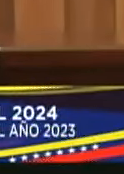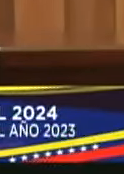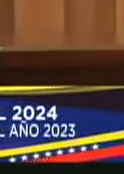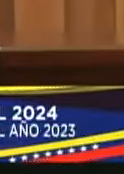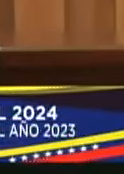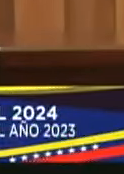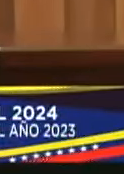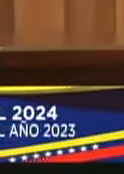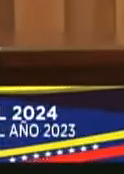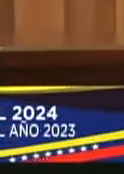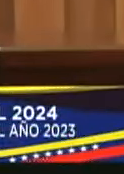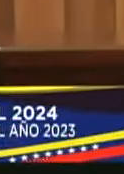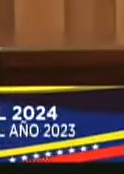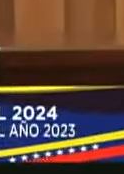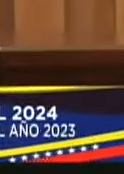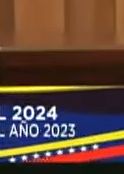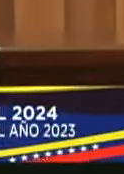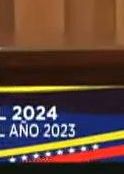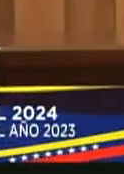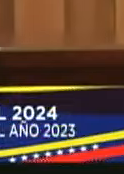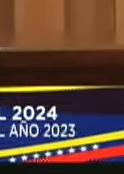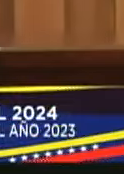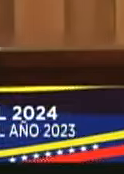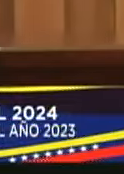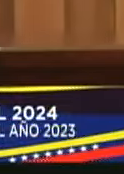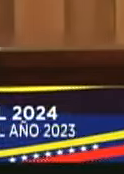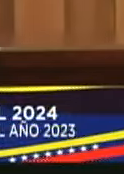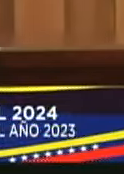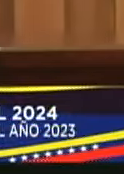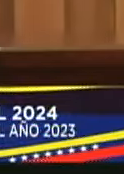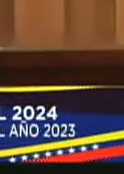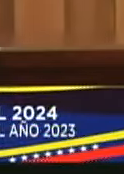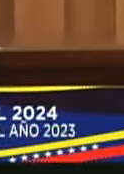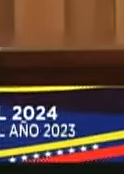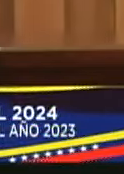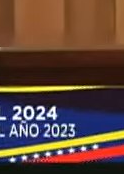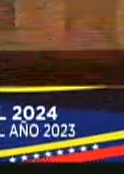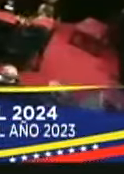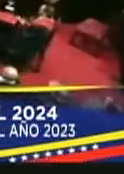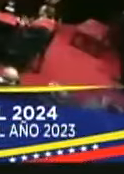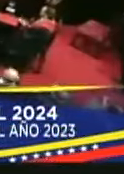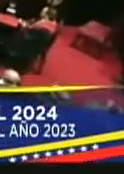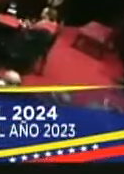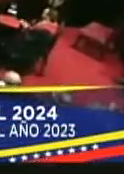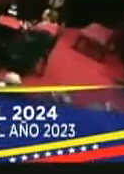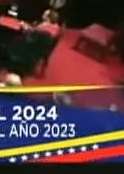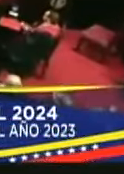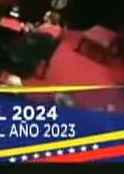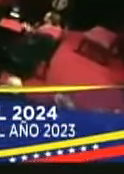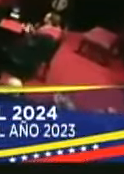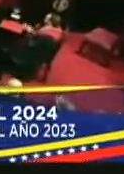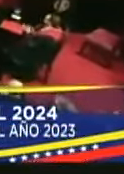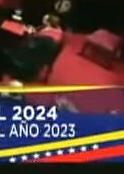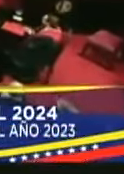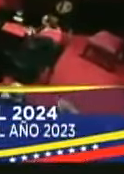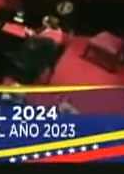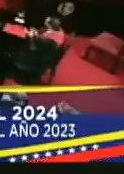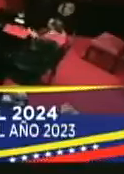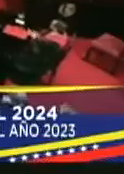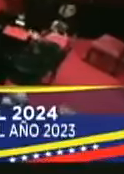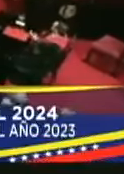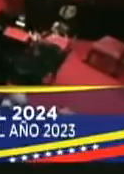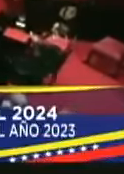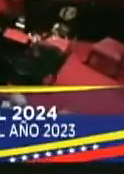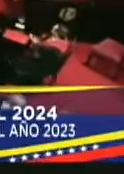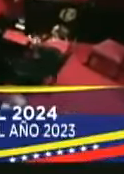nuestras manos y son secretos hasta que sean secretos. No hay forma, ¿verdad? Son secretos hasta que